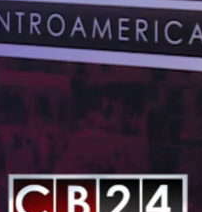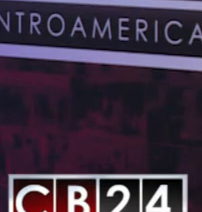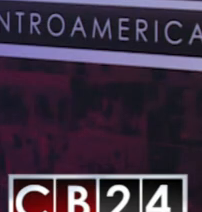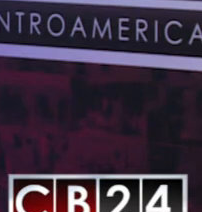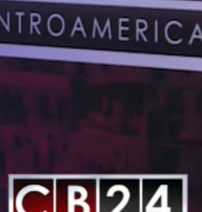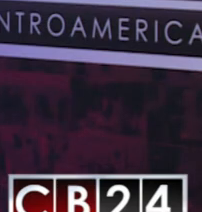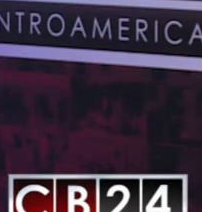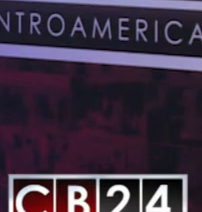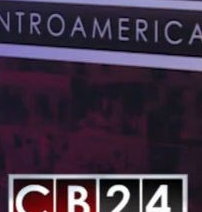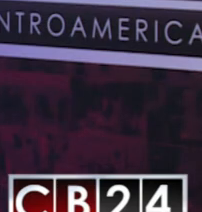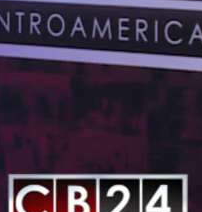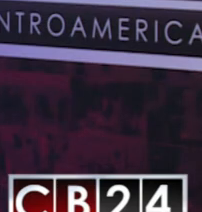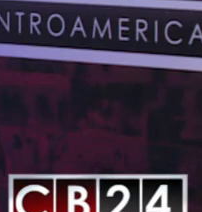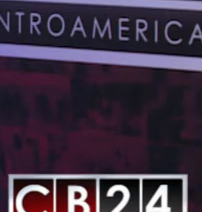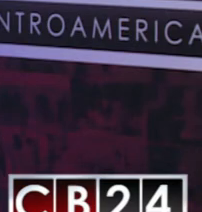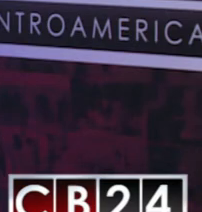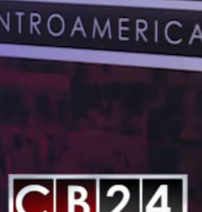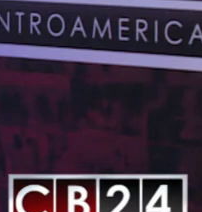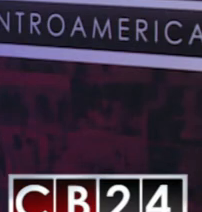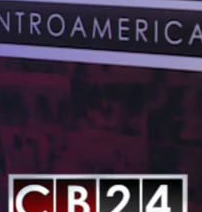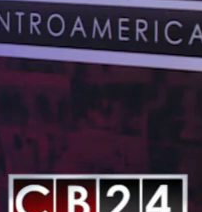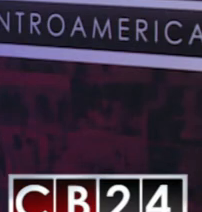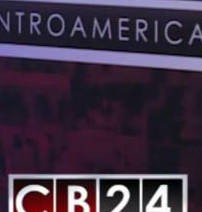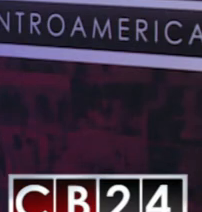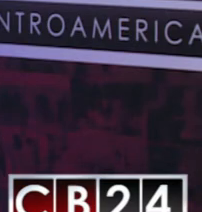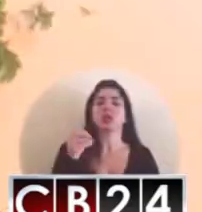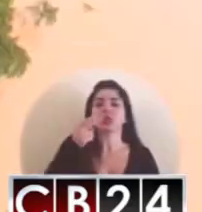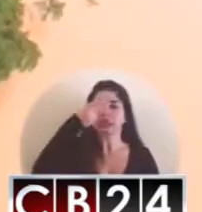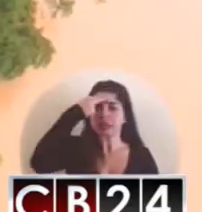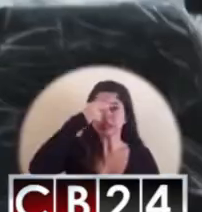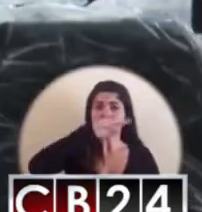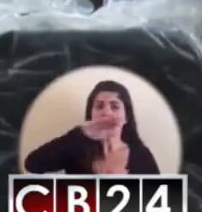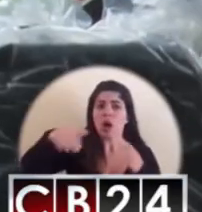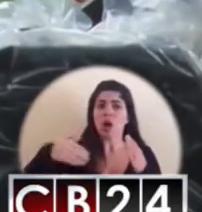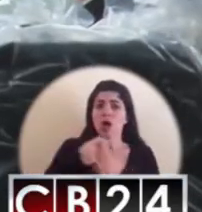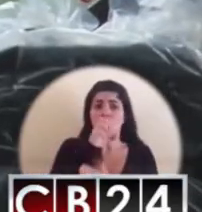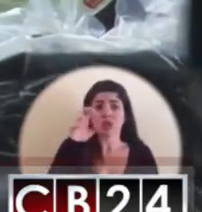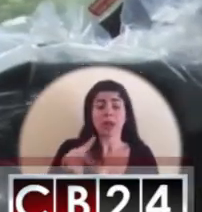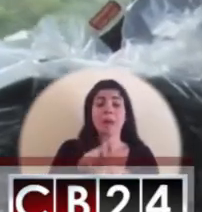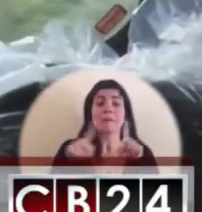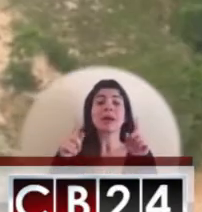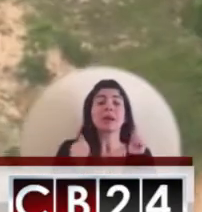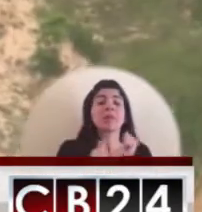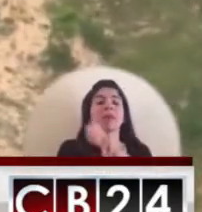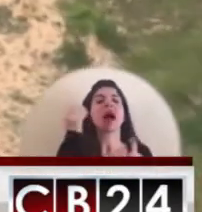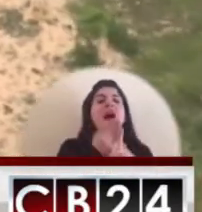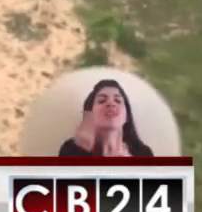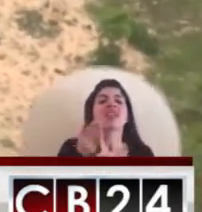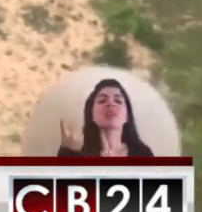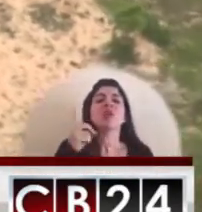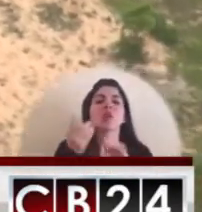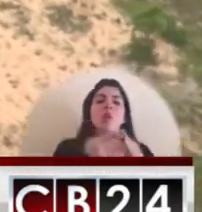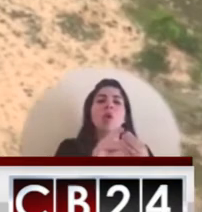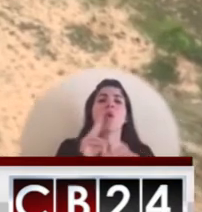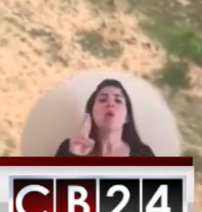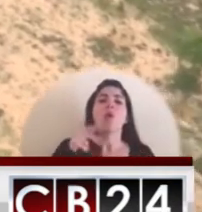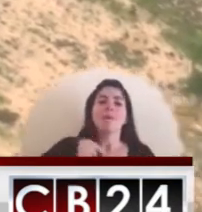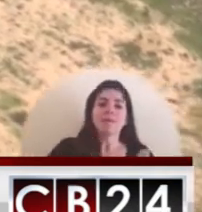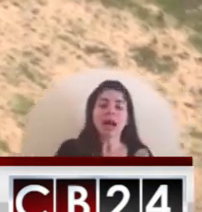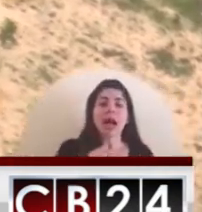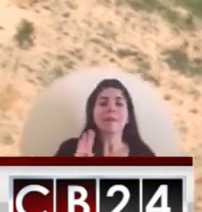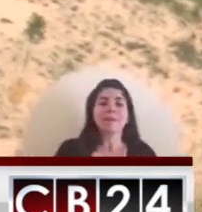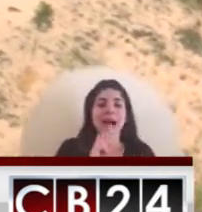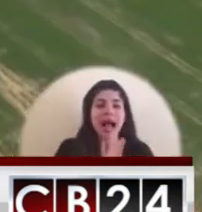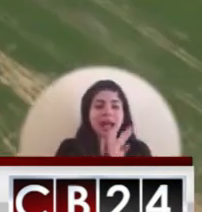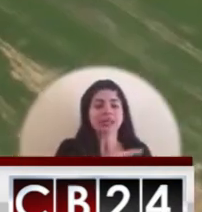causada en esa nación tras el paso del huracán Otto. Según el informe de la Comisión de Emergencias de Costa Rica, el impacto del